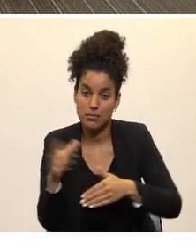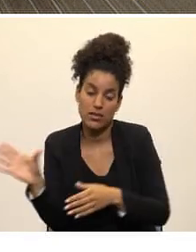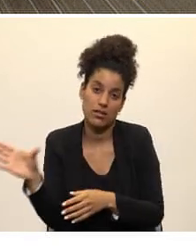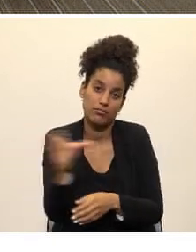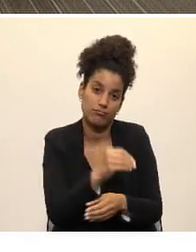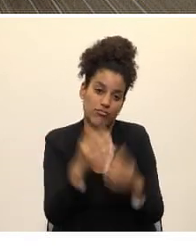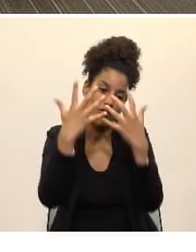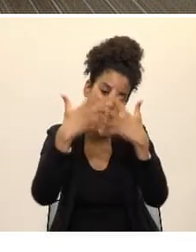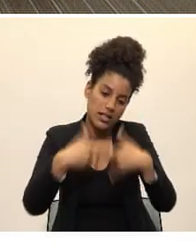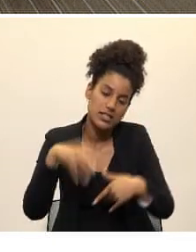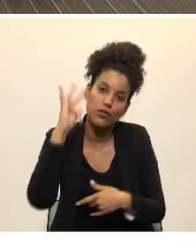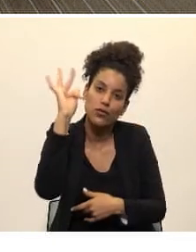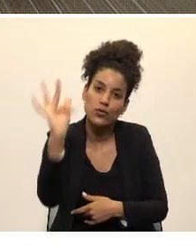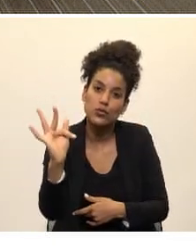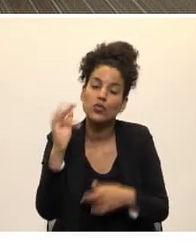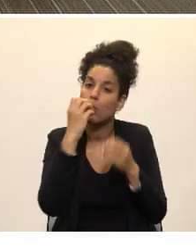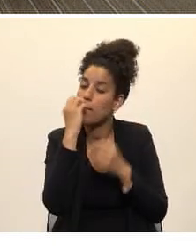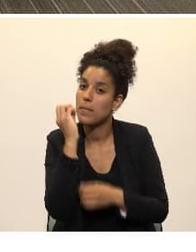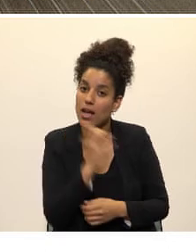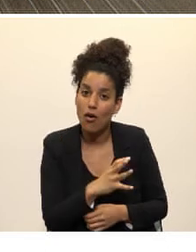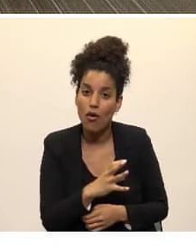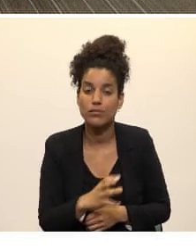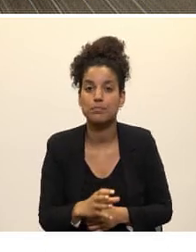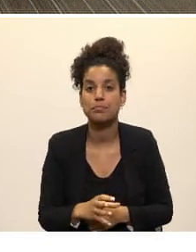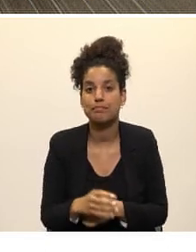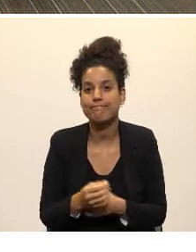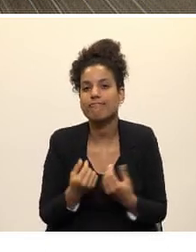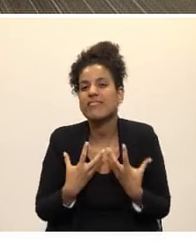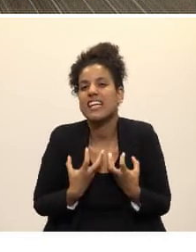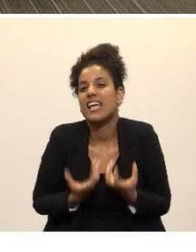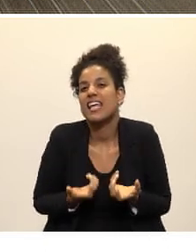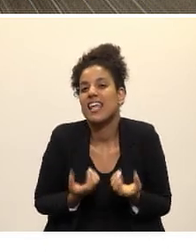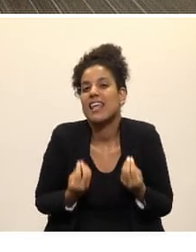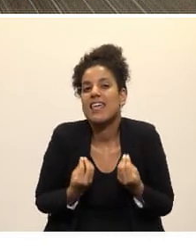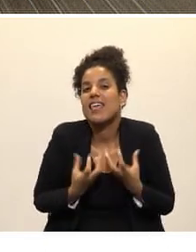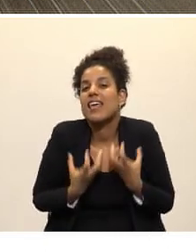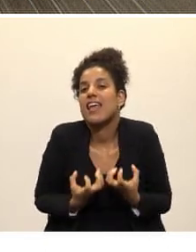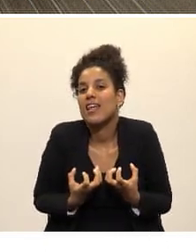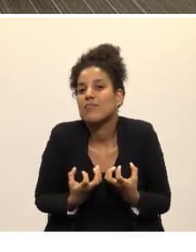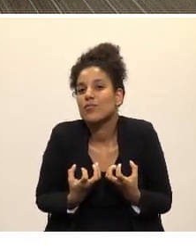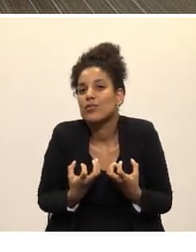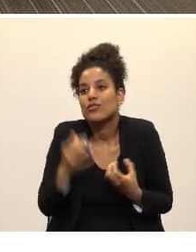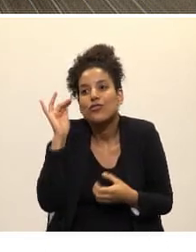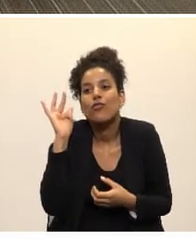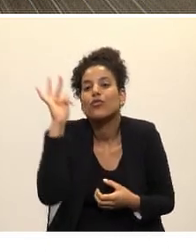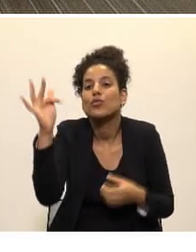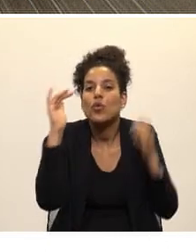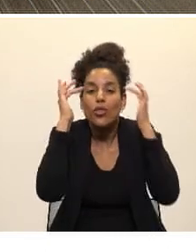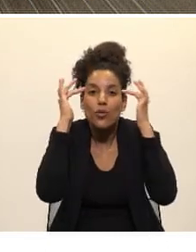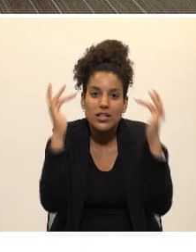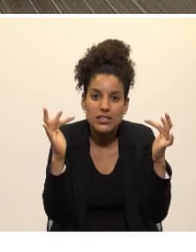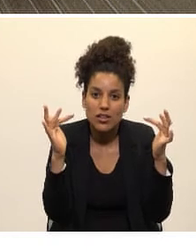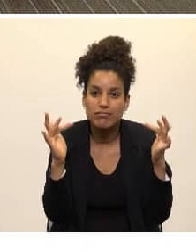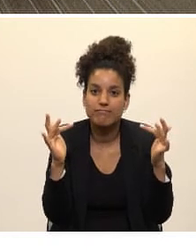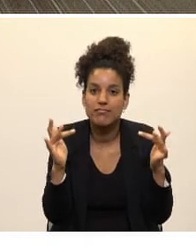una planificación a futuro para pensarnos, ¿no? ¿Qué es lo que queremos de la educación a futuro? ¿Qué es lo que queremos de estos espacios? Y